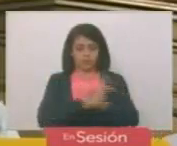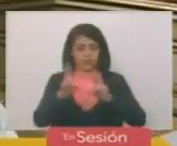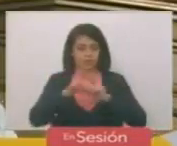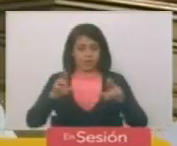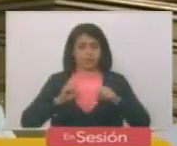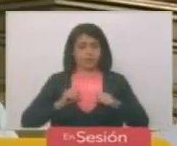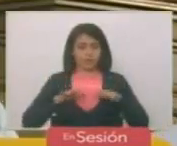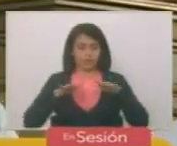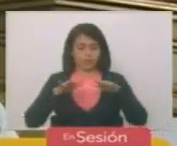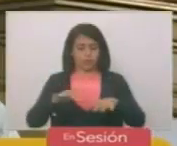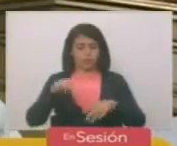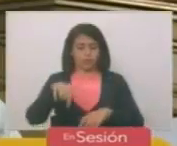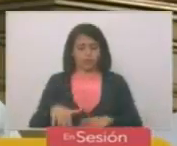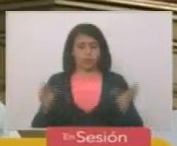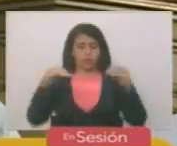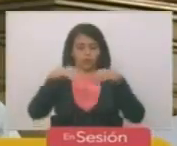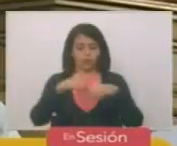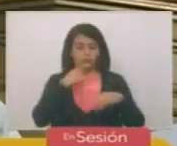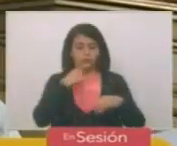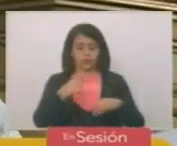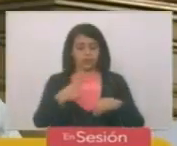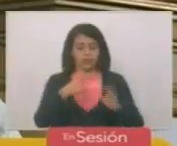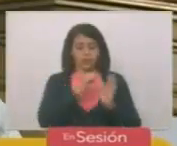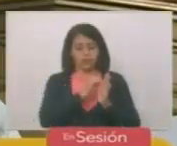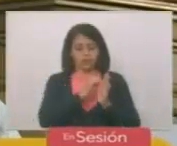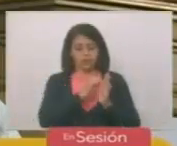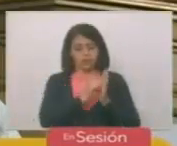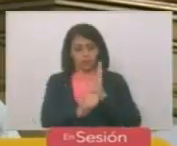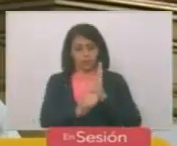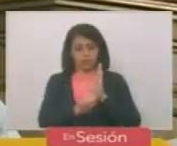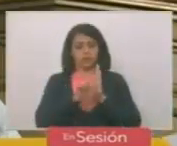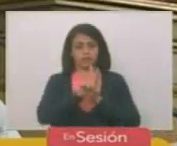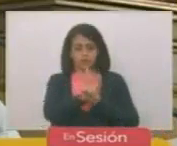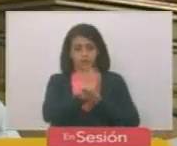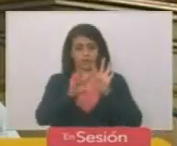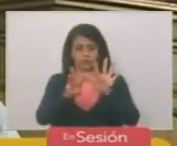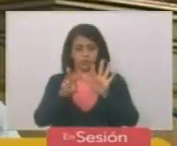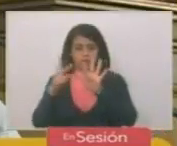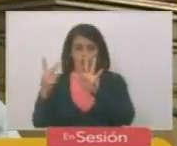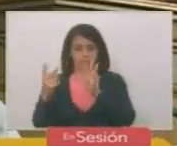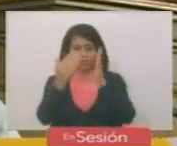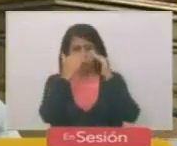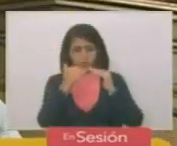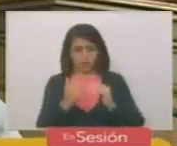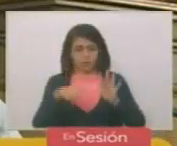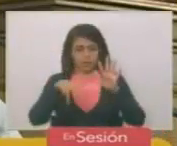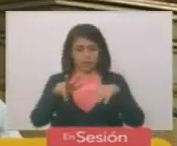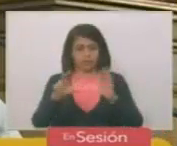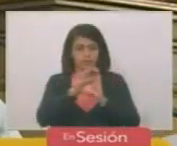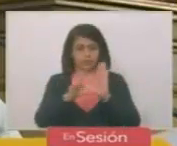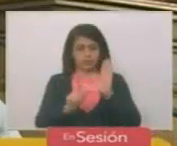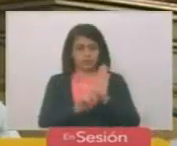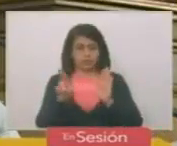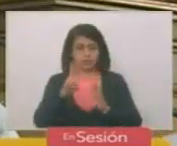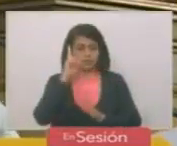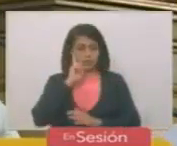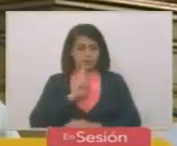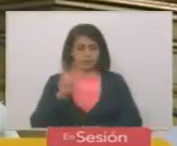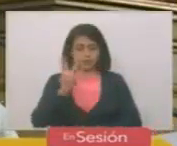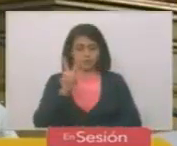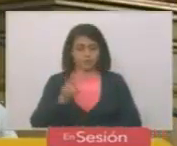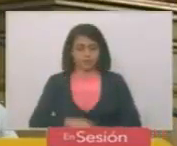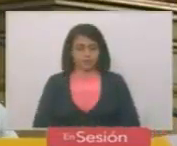Relaciones Exteriores, de conformidad con lo previsto en el artículo 187, numeral 13, de la Constitución de la República